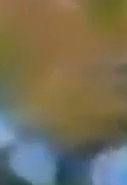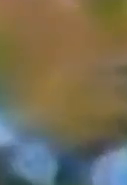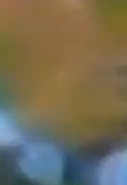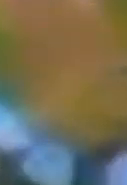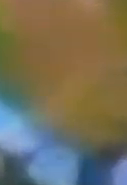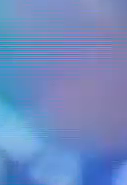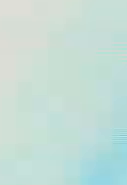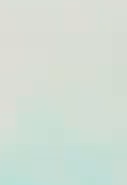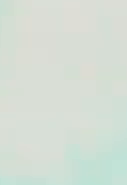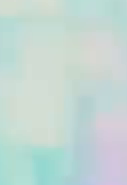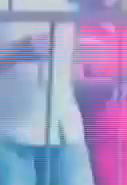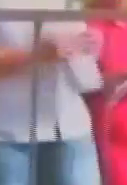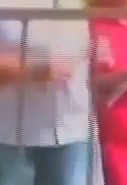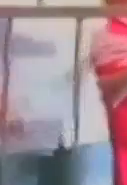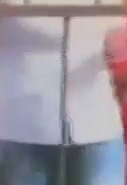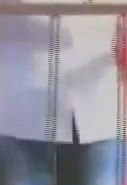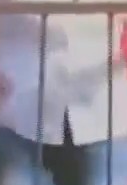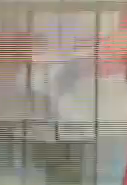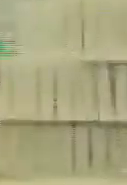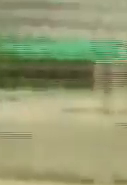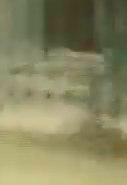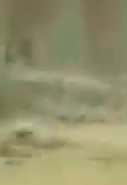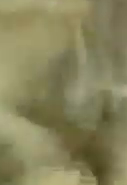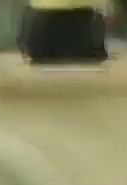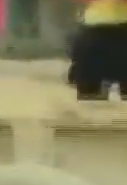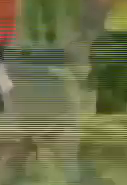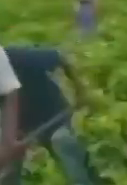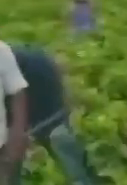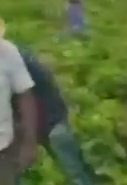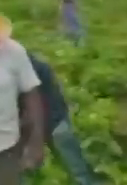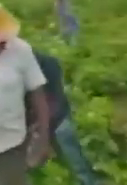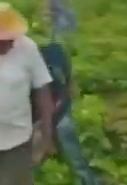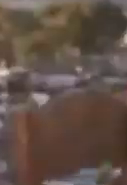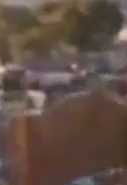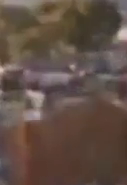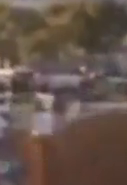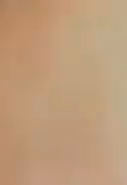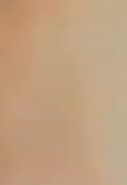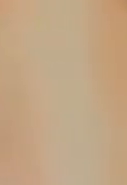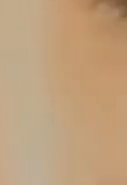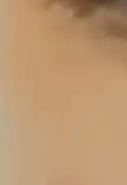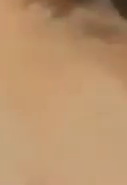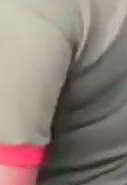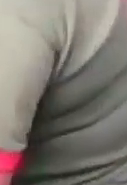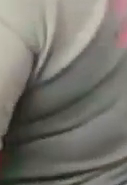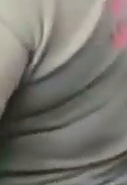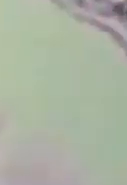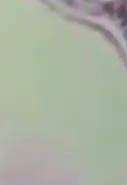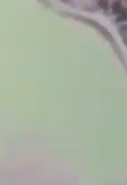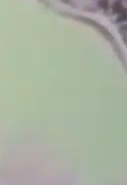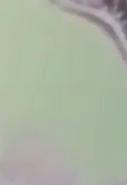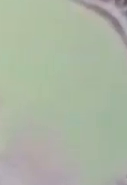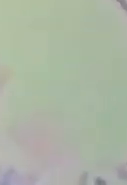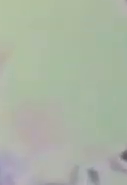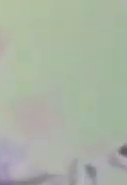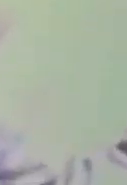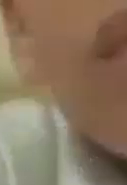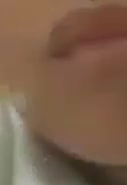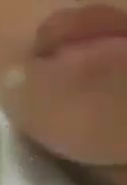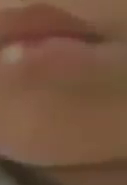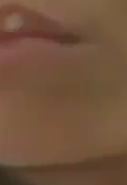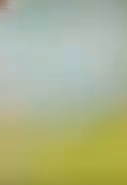única voz que sonaba, que llegaba por los estudiantes, por los obreros, por los campesinos, por la mujer, por Bolívar. Y Alí dijo que mi canto